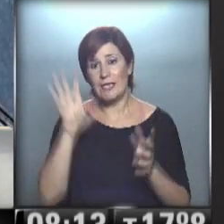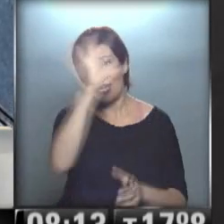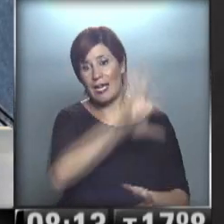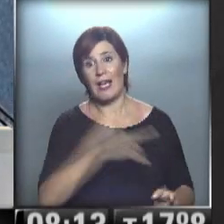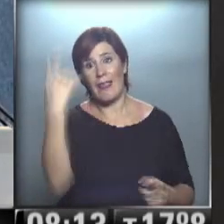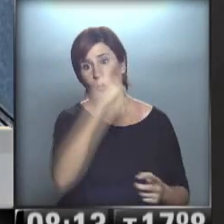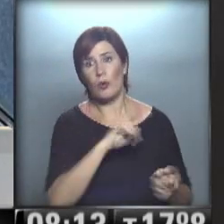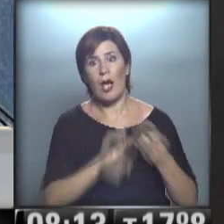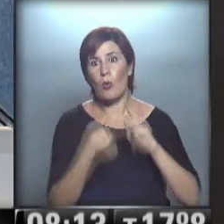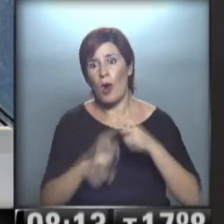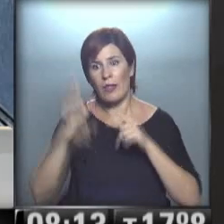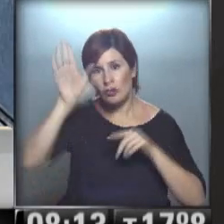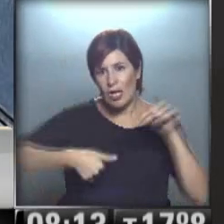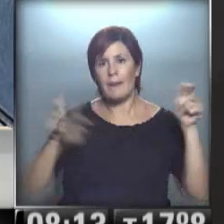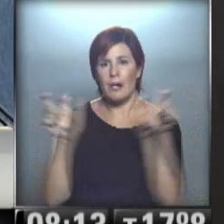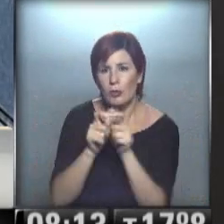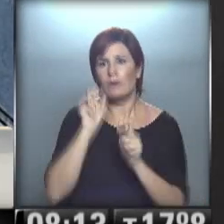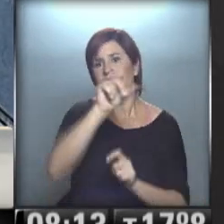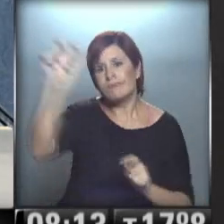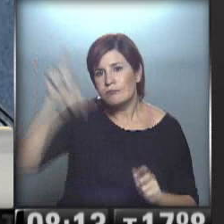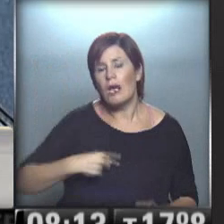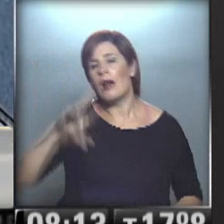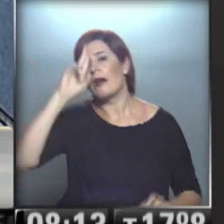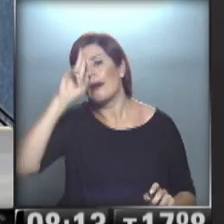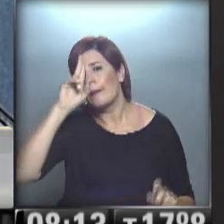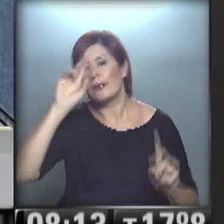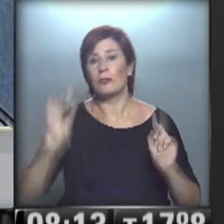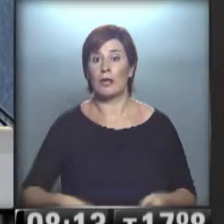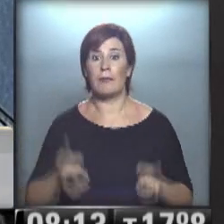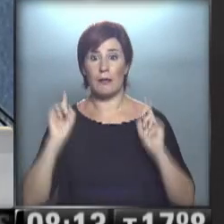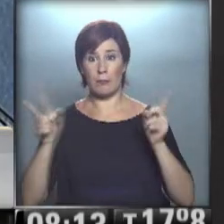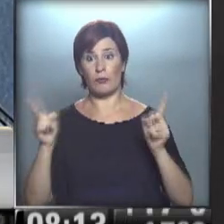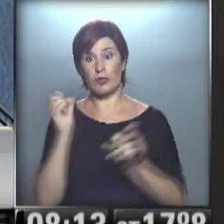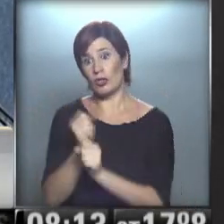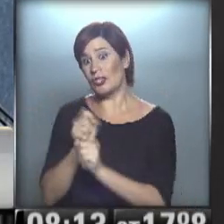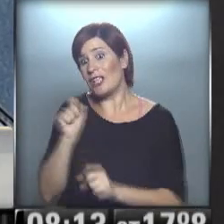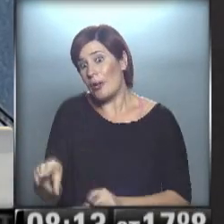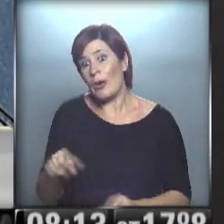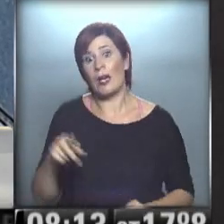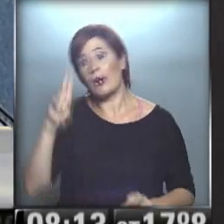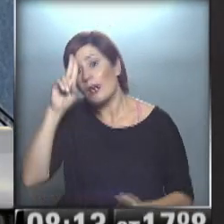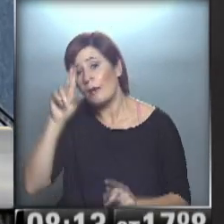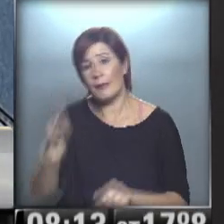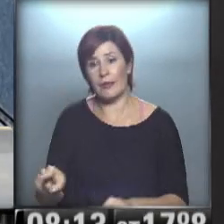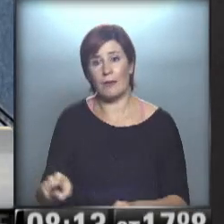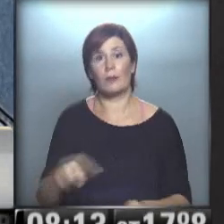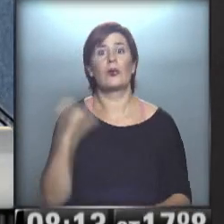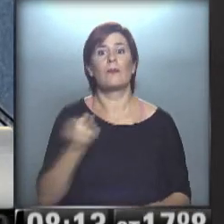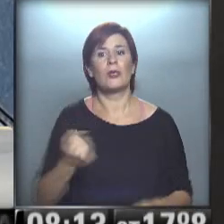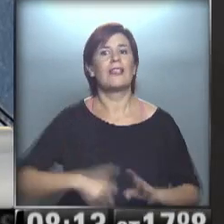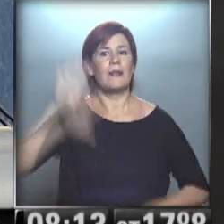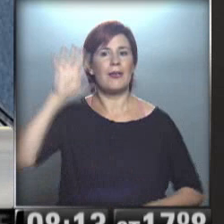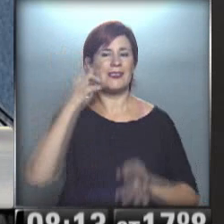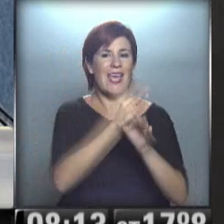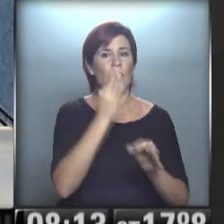las jurisdicciones provinciales y obviamente somos respetuosos de las demandas de los trabajadores docentes, pero tenemos que ser muy respetuosos con la educación pública,